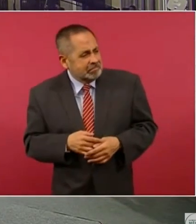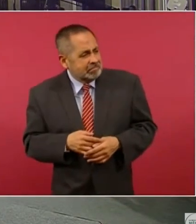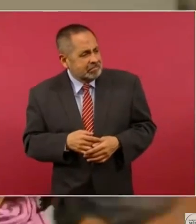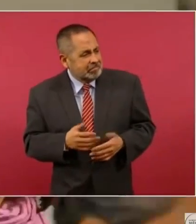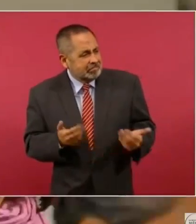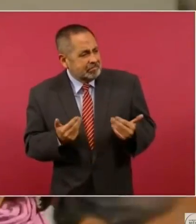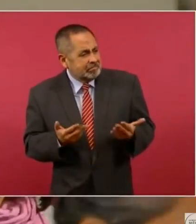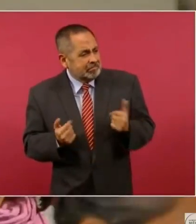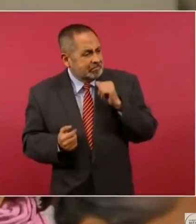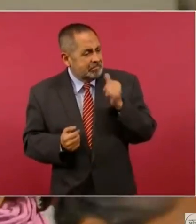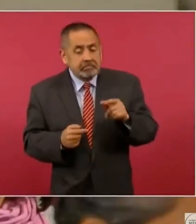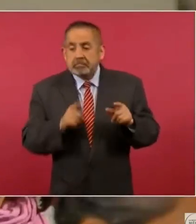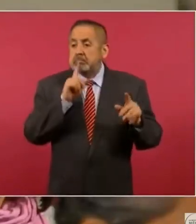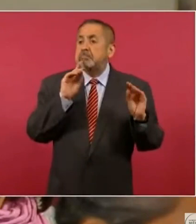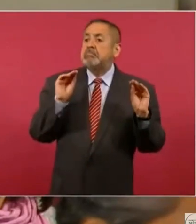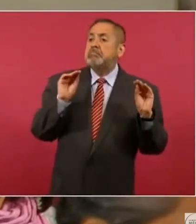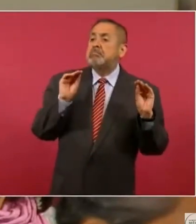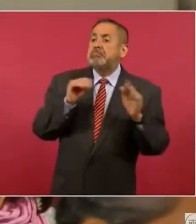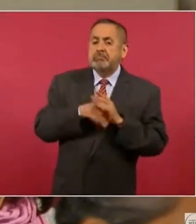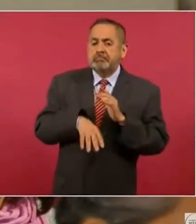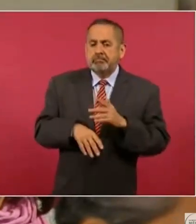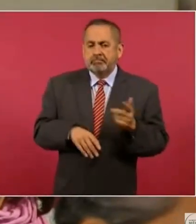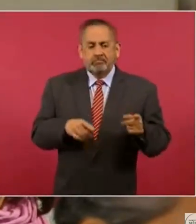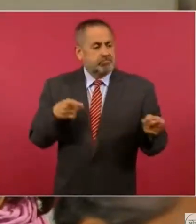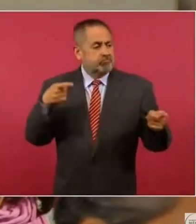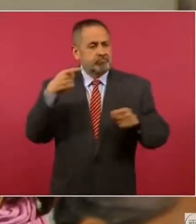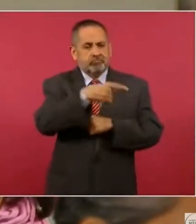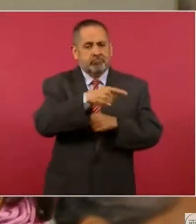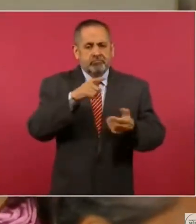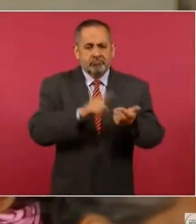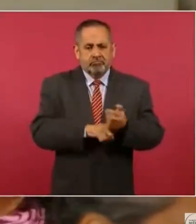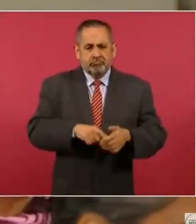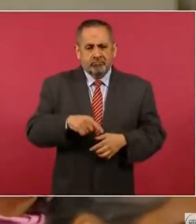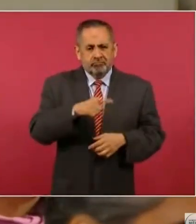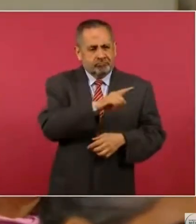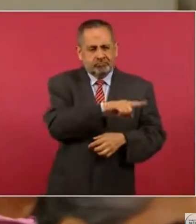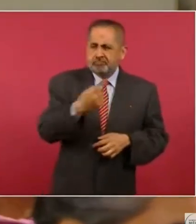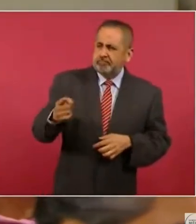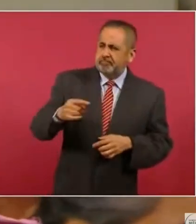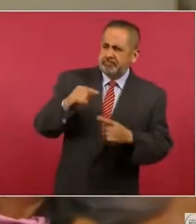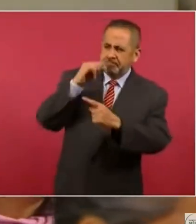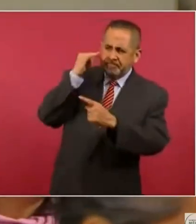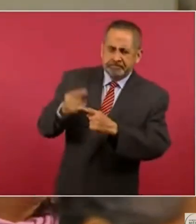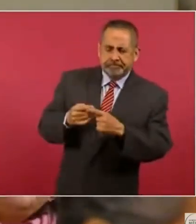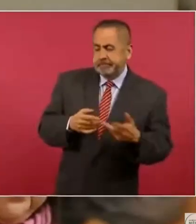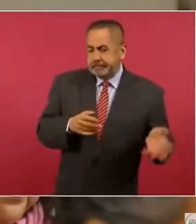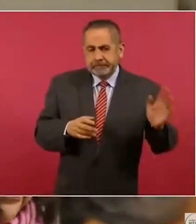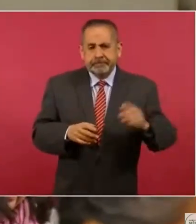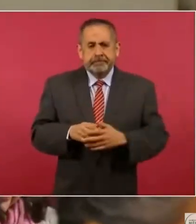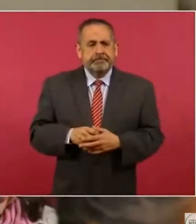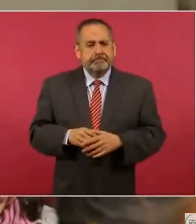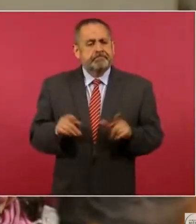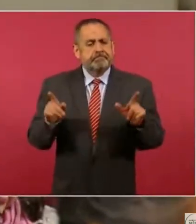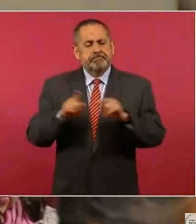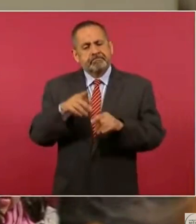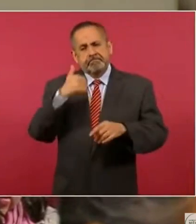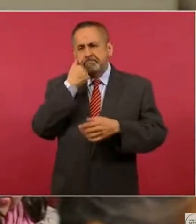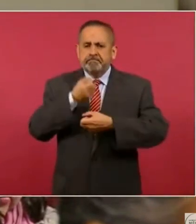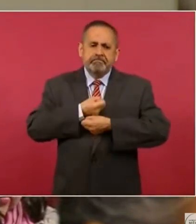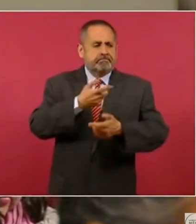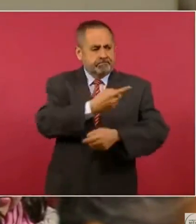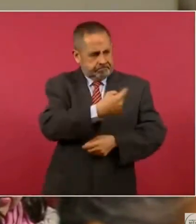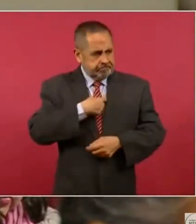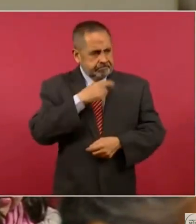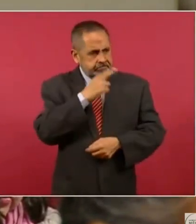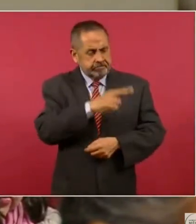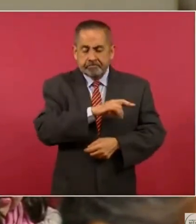desmentir los medios que han dicho que ella tuvo tal actitud con usted. Ese es un comentario que quisiera me respondiera.